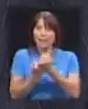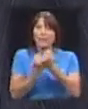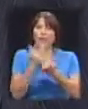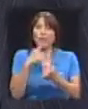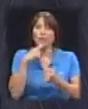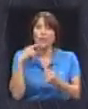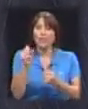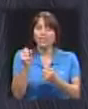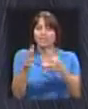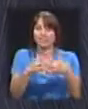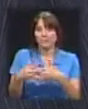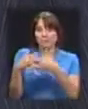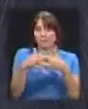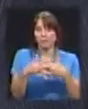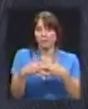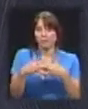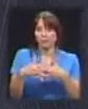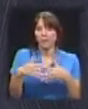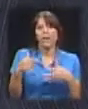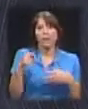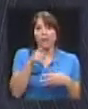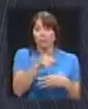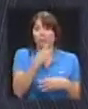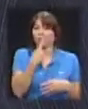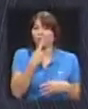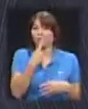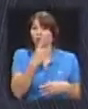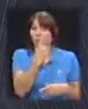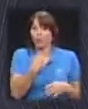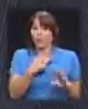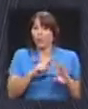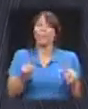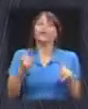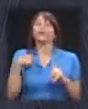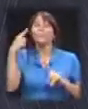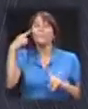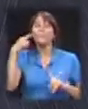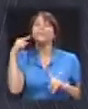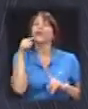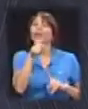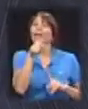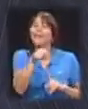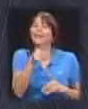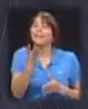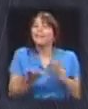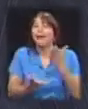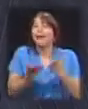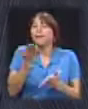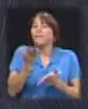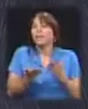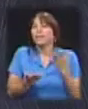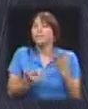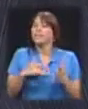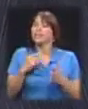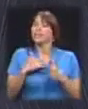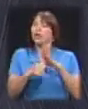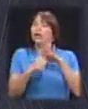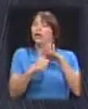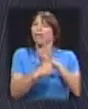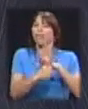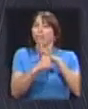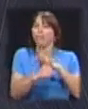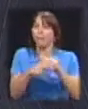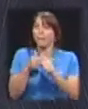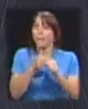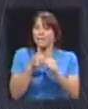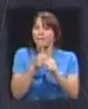porque nunca realmente me lo dijo así, pero haber padecido mucho algún tipo de persecución por sus ideas.